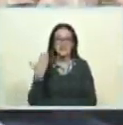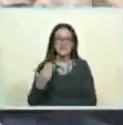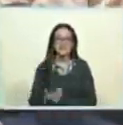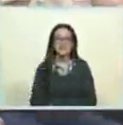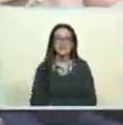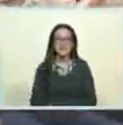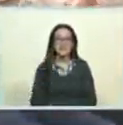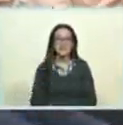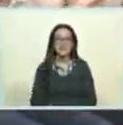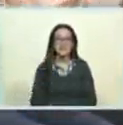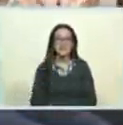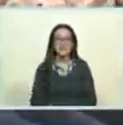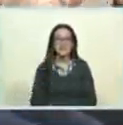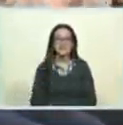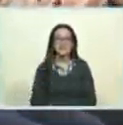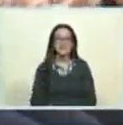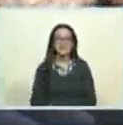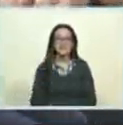Jesús,